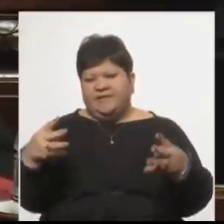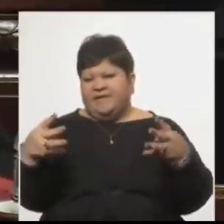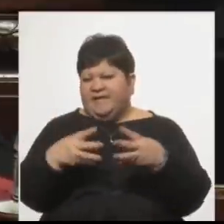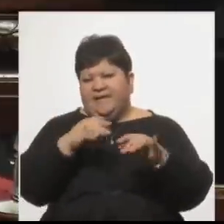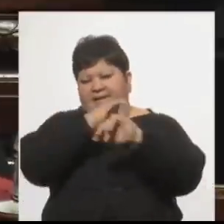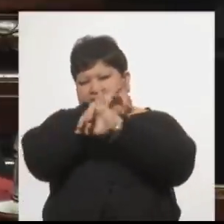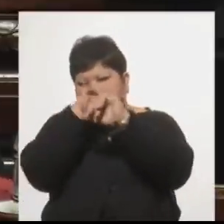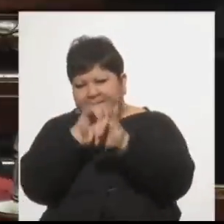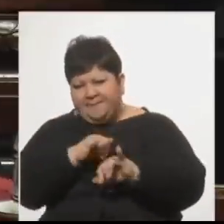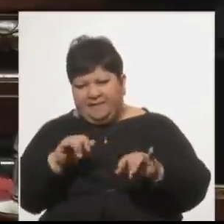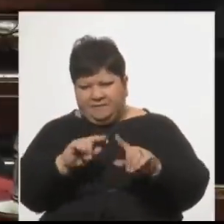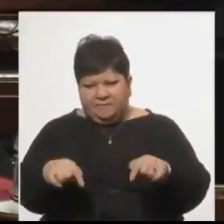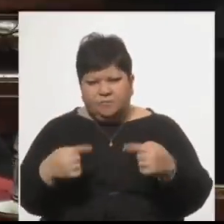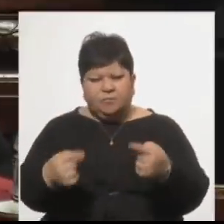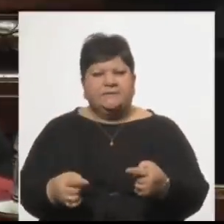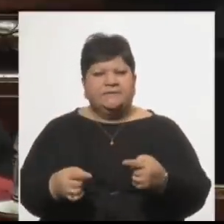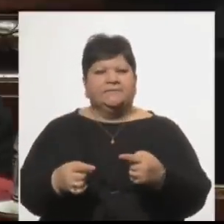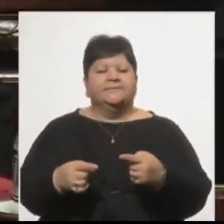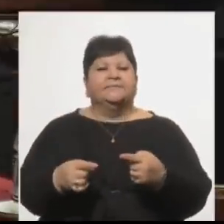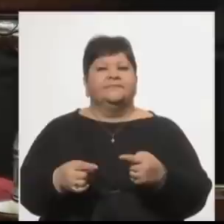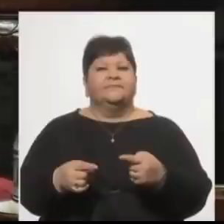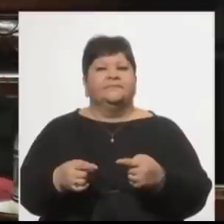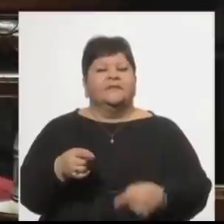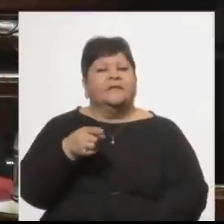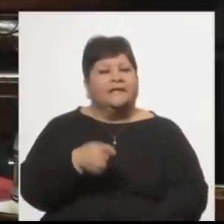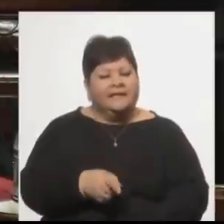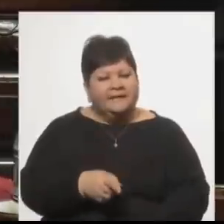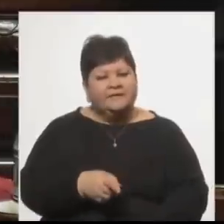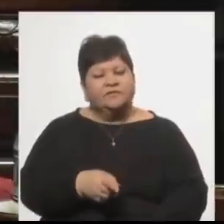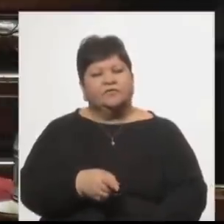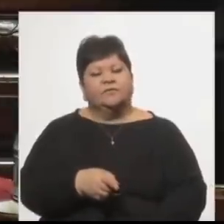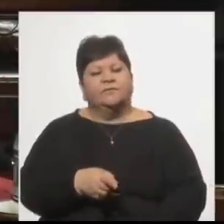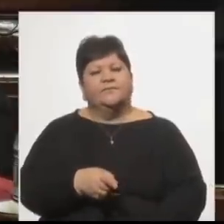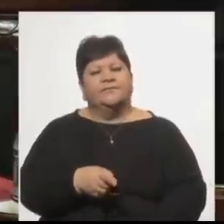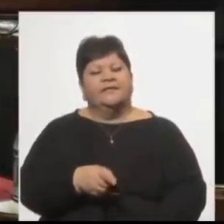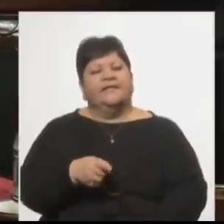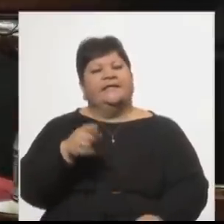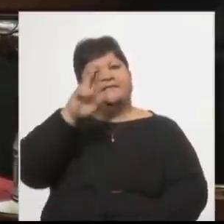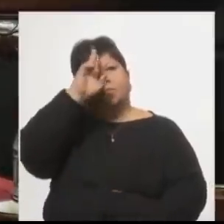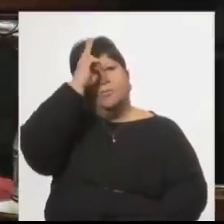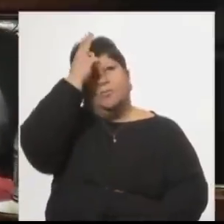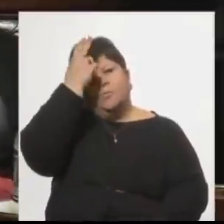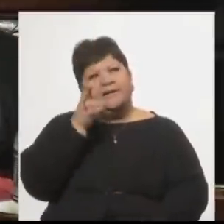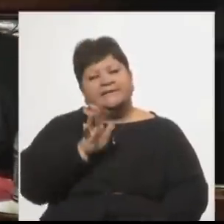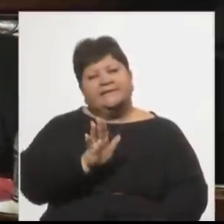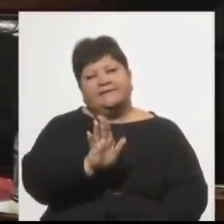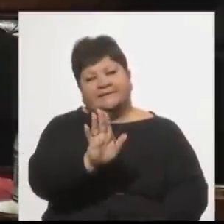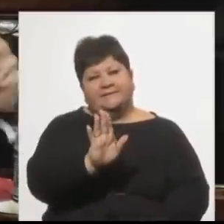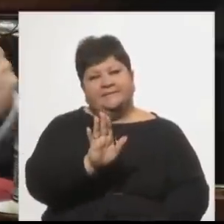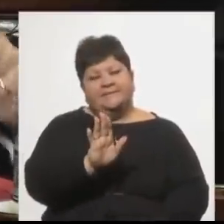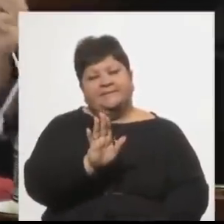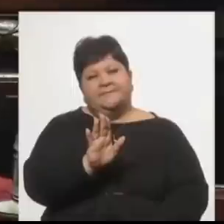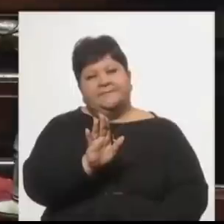pacificación. Y eso es lo que ha hecho del país lo que es. Y en